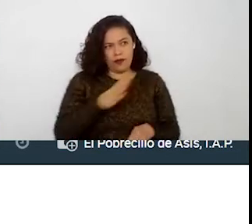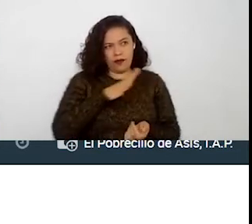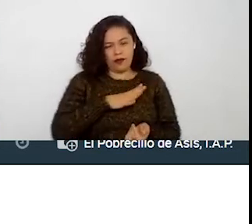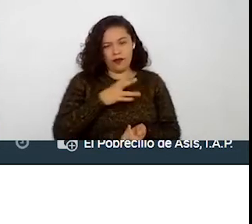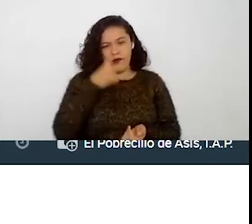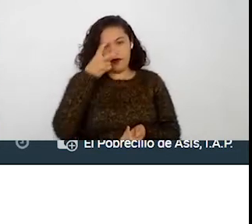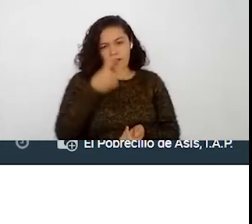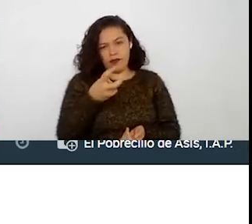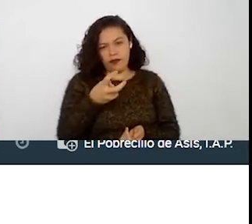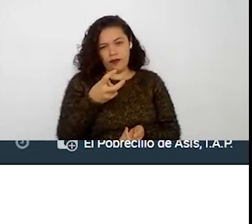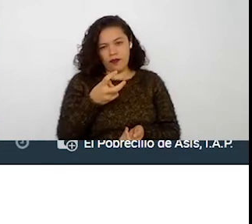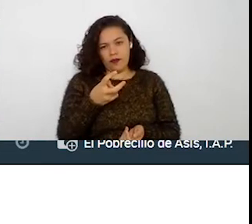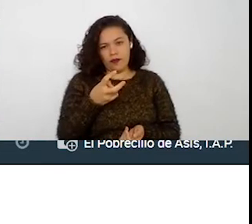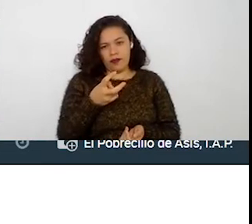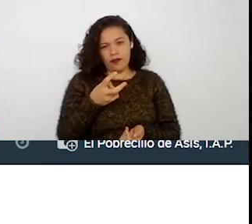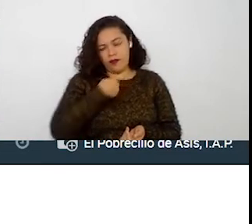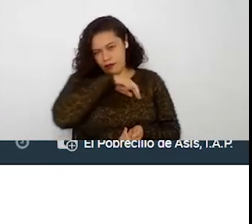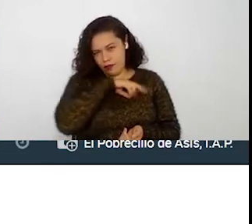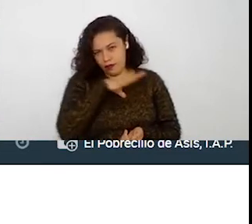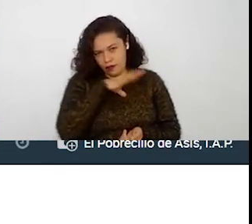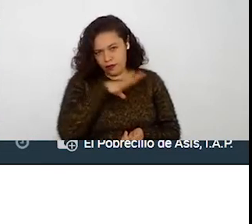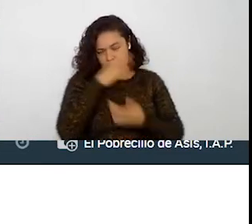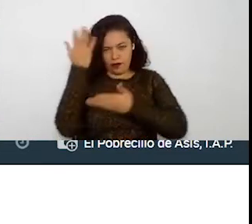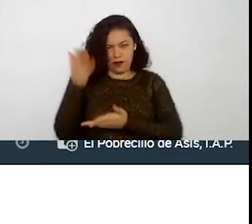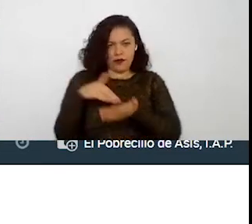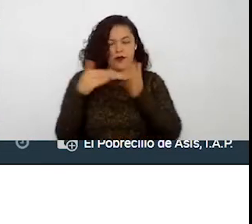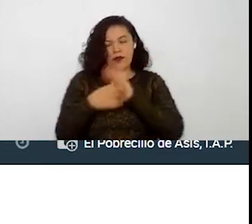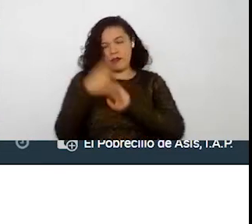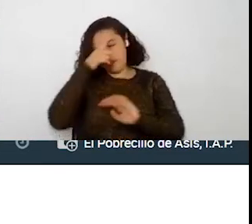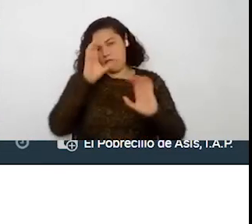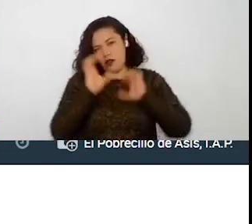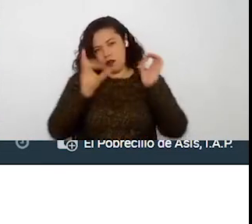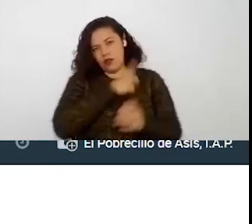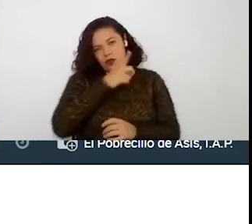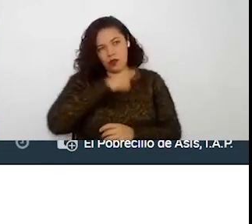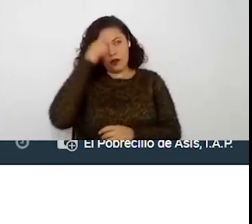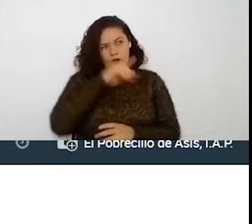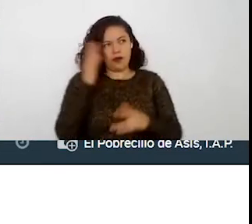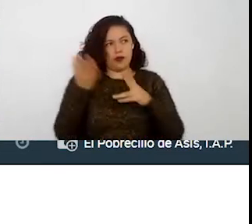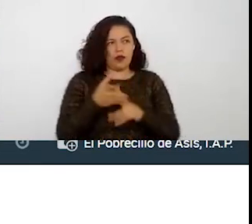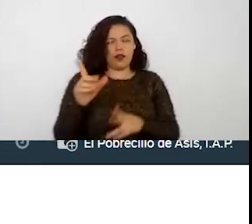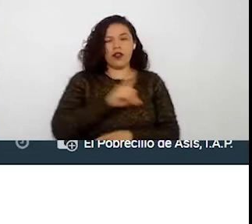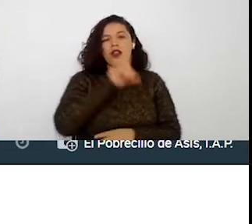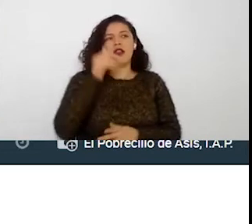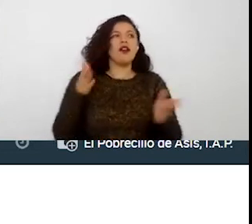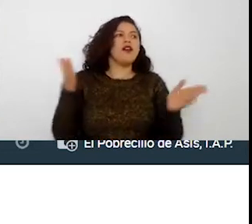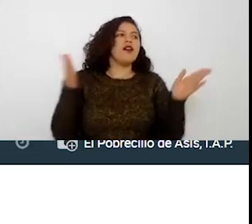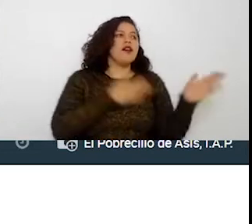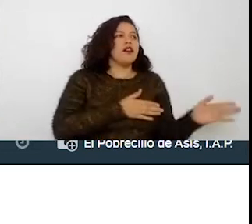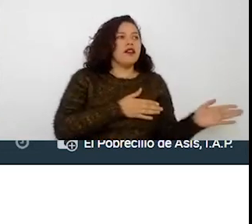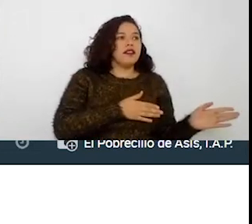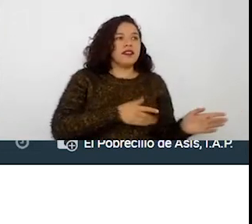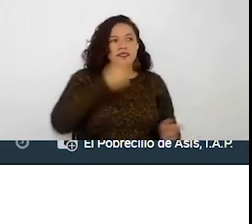Sí aquí tenemos son estrategias de autocuidado Por una parte y por otro lado es la parte